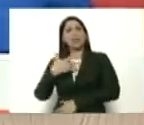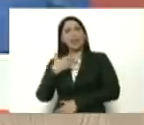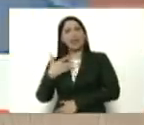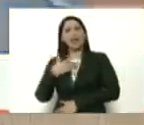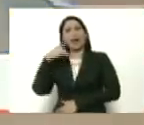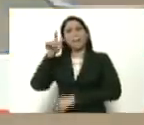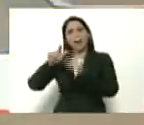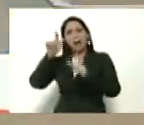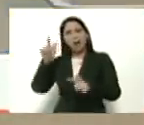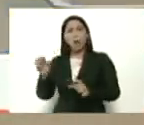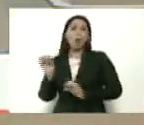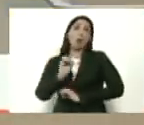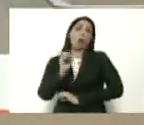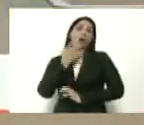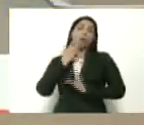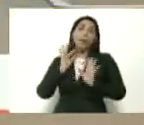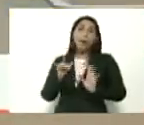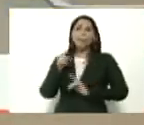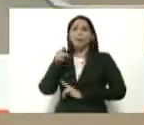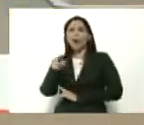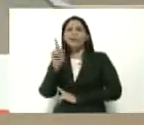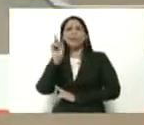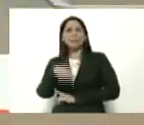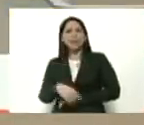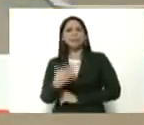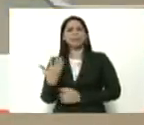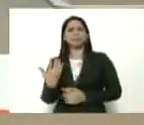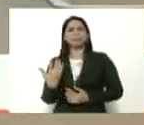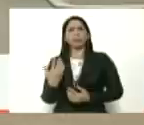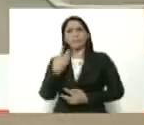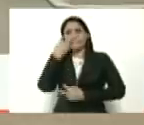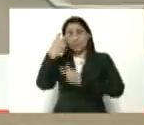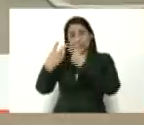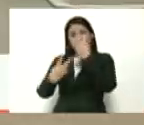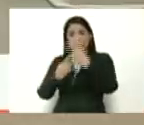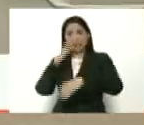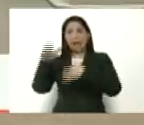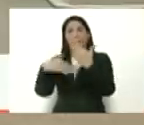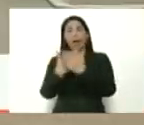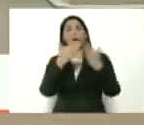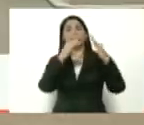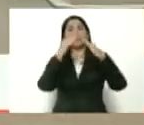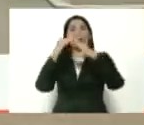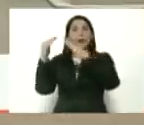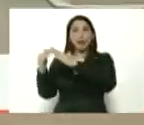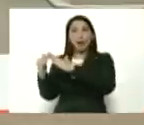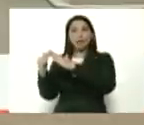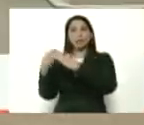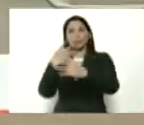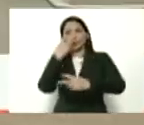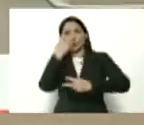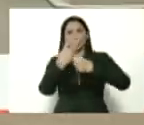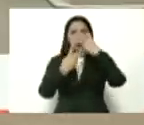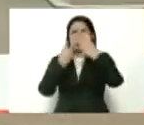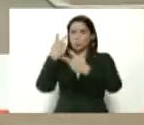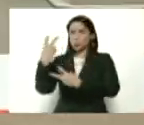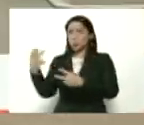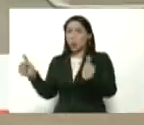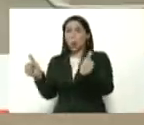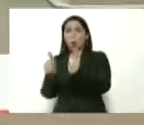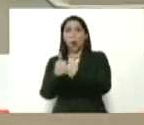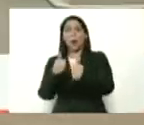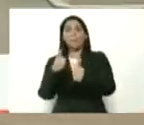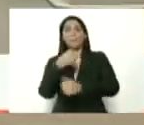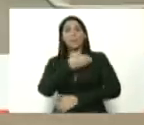manifiestan las personas, que de allí se deriven visitas domiciliarias en el casa por casa con la misión